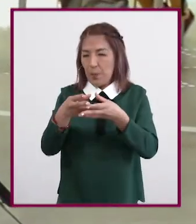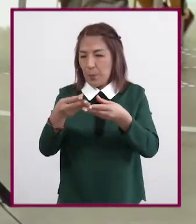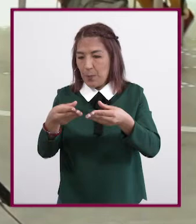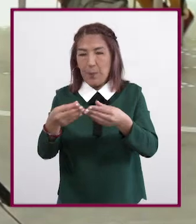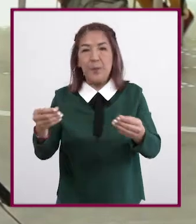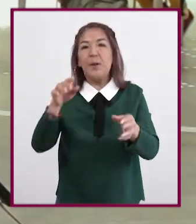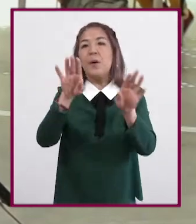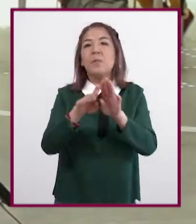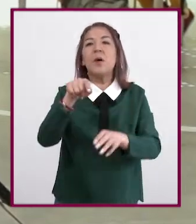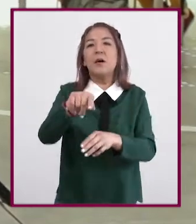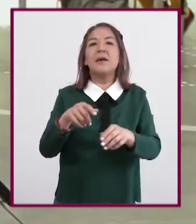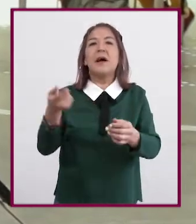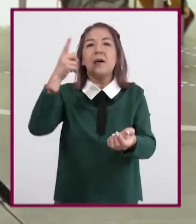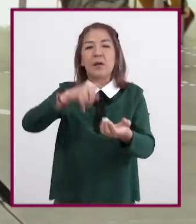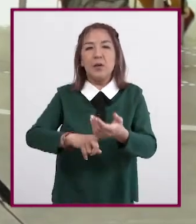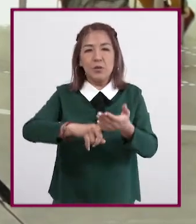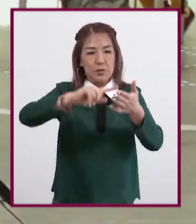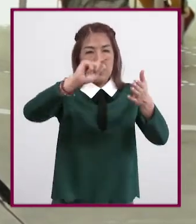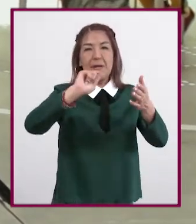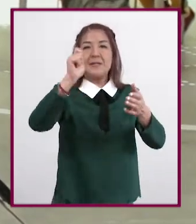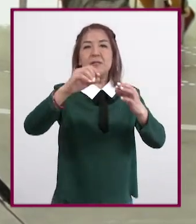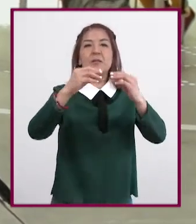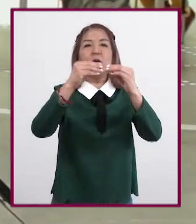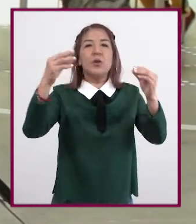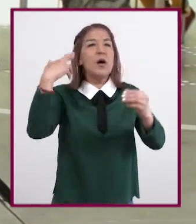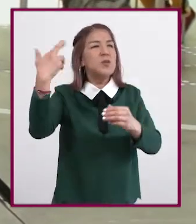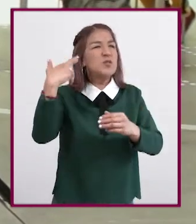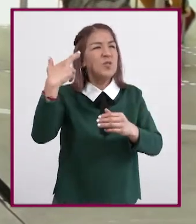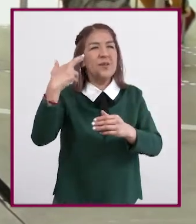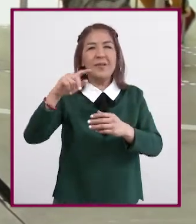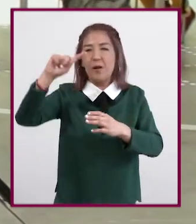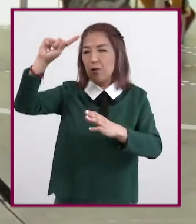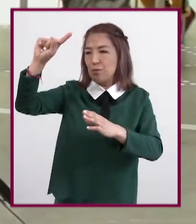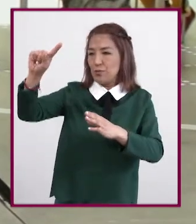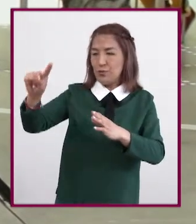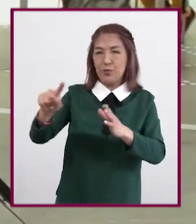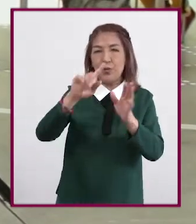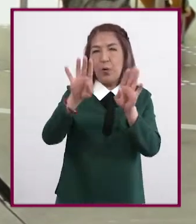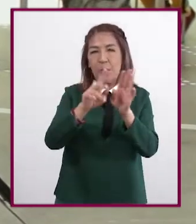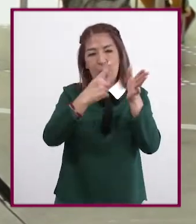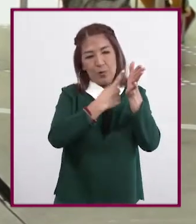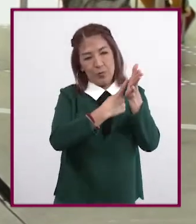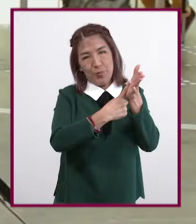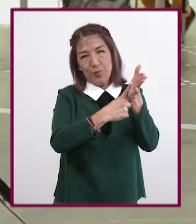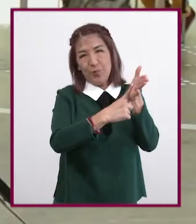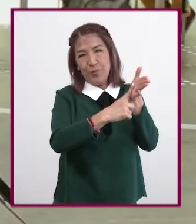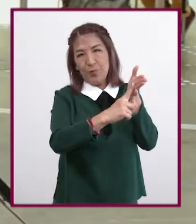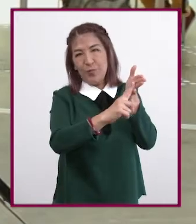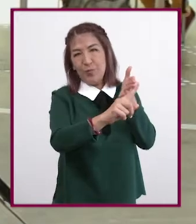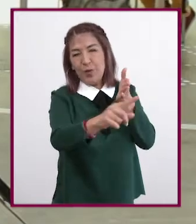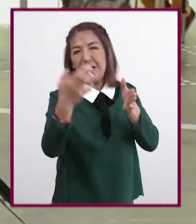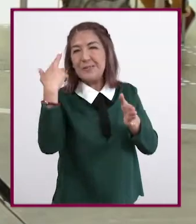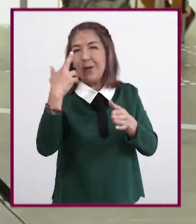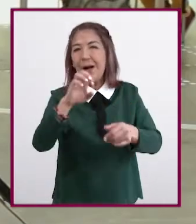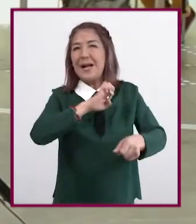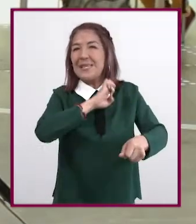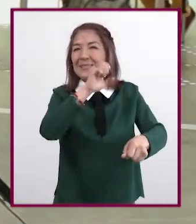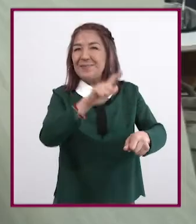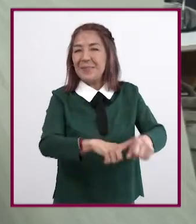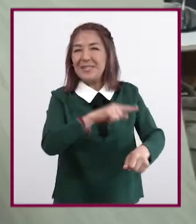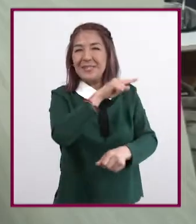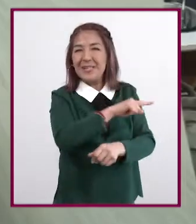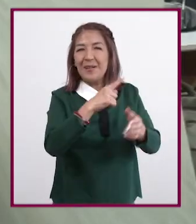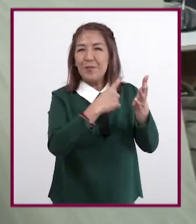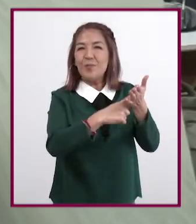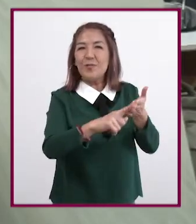se hace es pasar sobre estas bocinas y se hacen sonidos muy especiales, que finalmente por